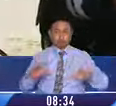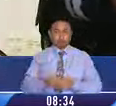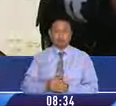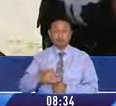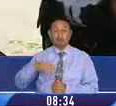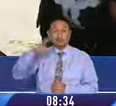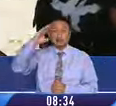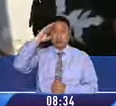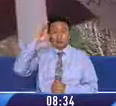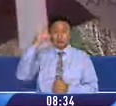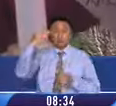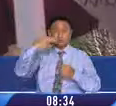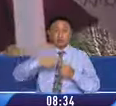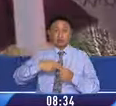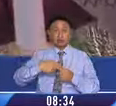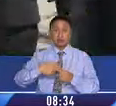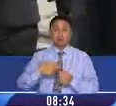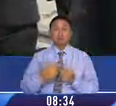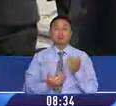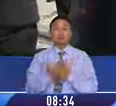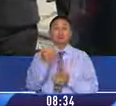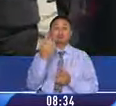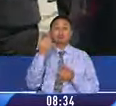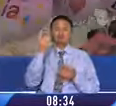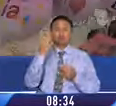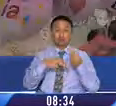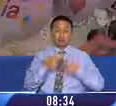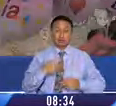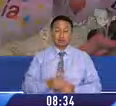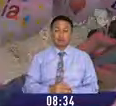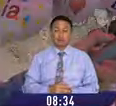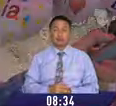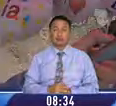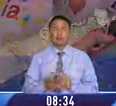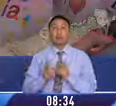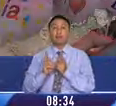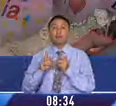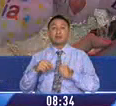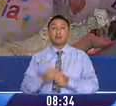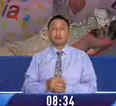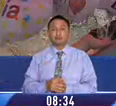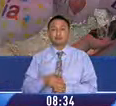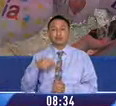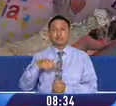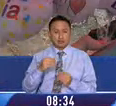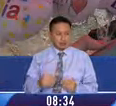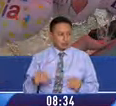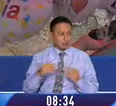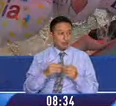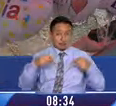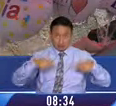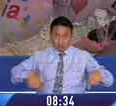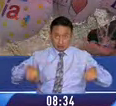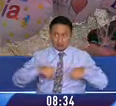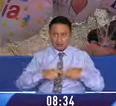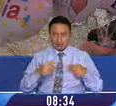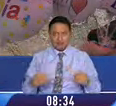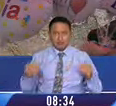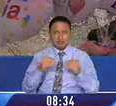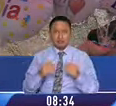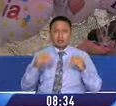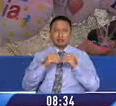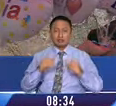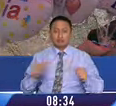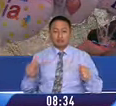agentes uniformados, emprendedoras y vecinos. Parece que deberíamos hacer muchos más eventos de este tipo con